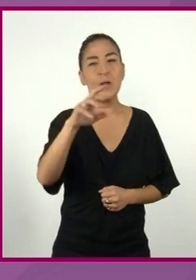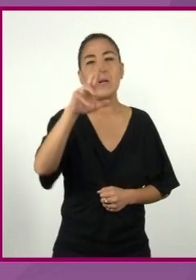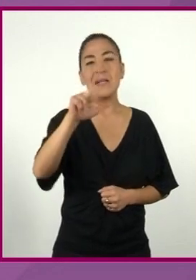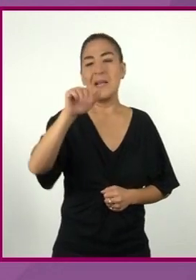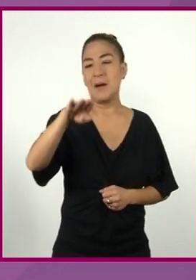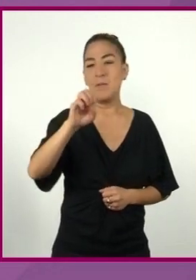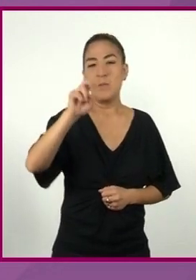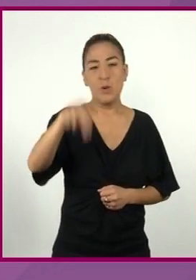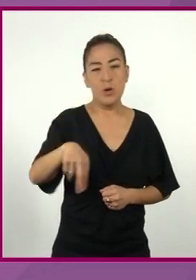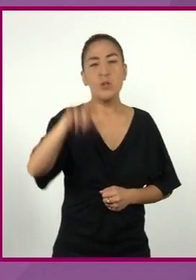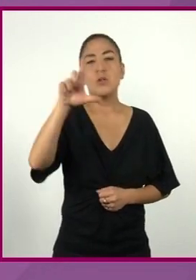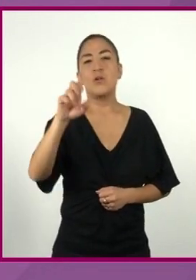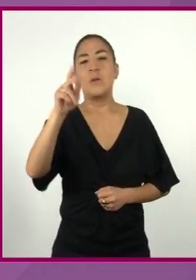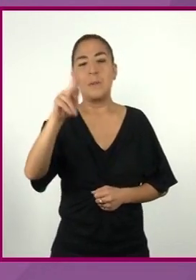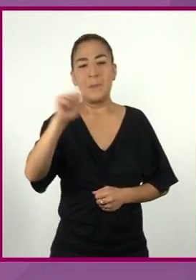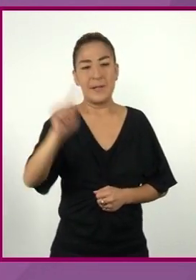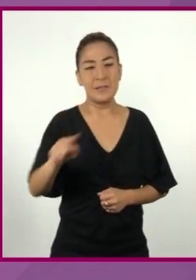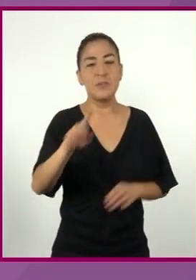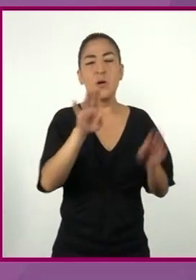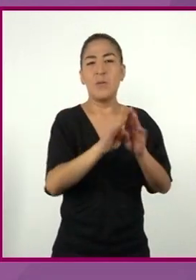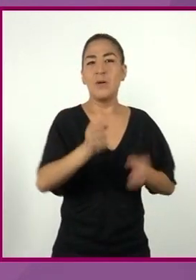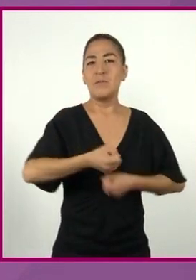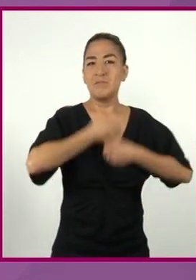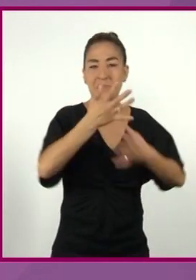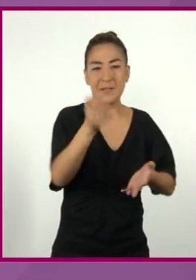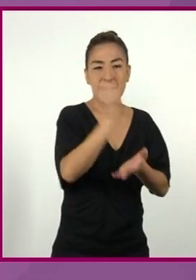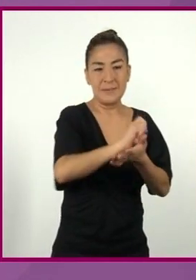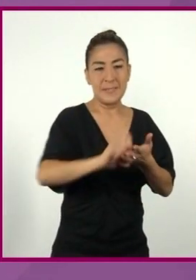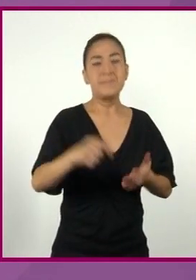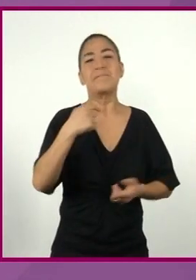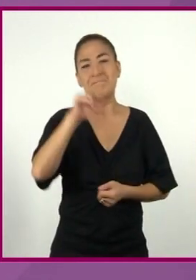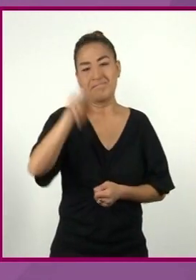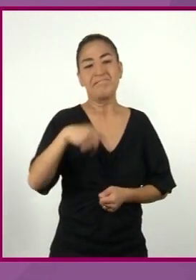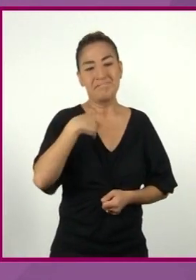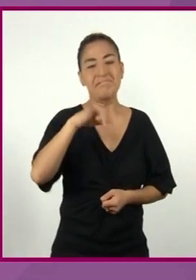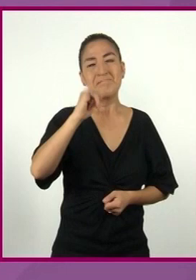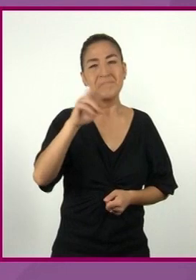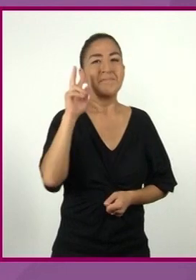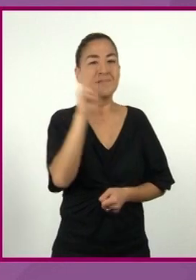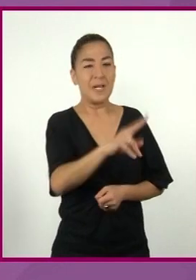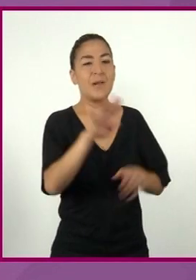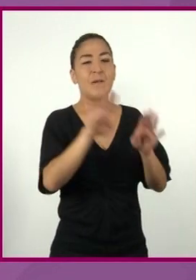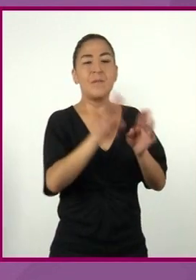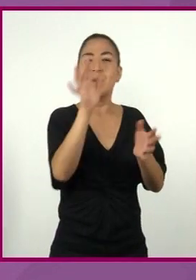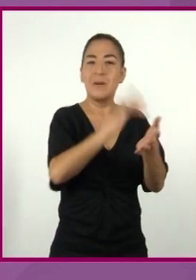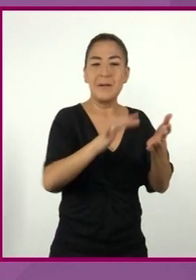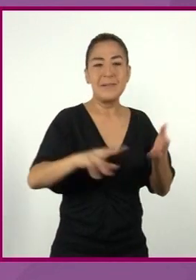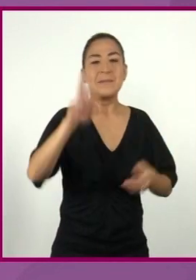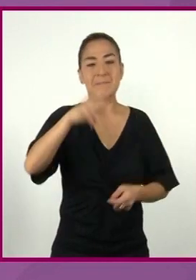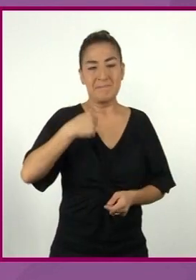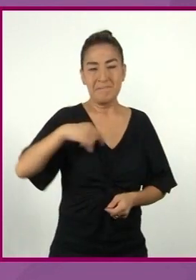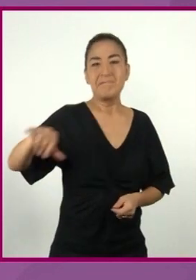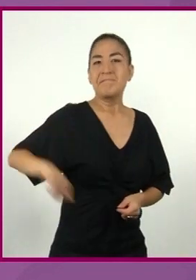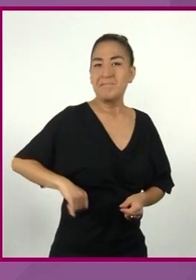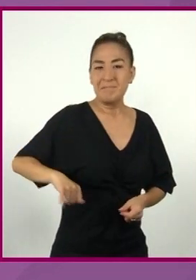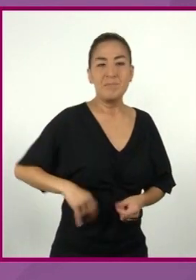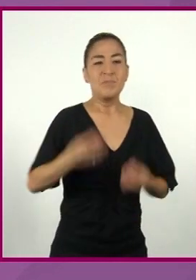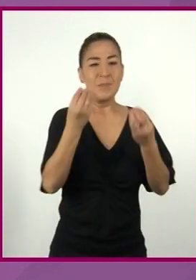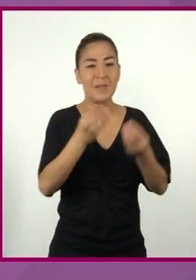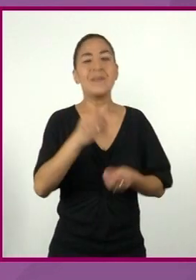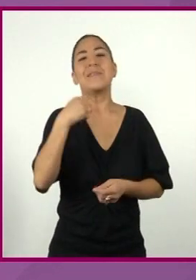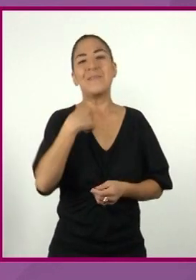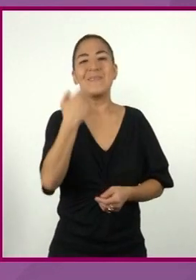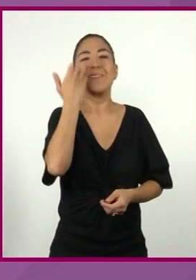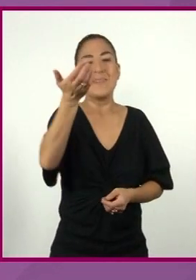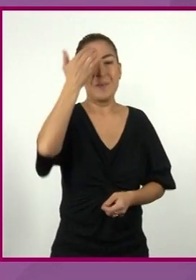Velarde escribiendo poesía en su escritorio? Yo sí, porque estuve leyendo su biografía y me interesó tanto que me dieron ganas